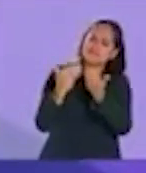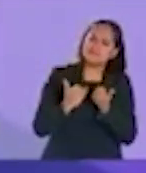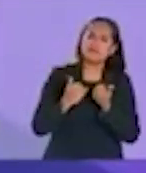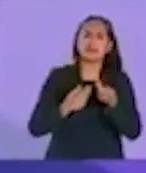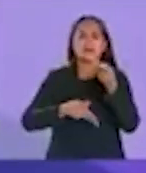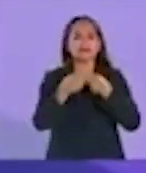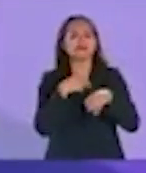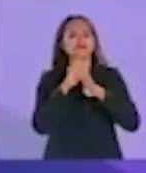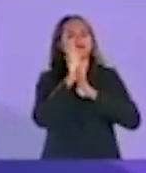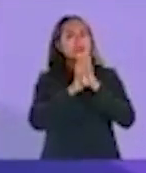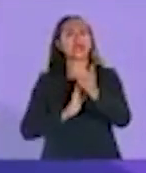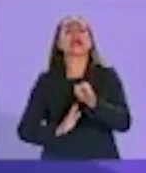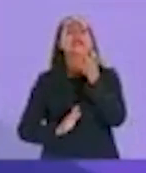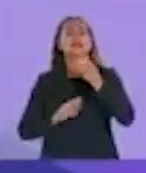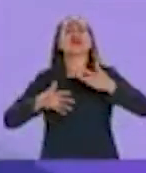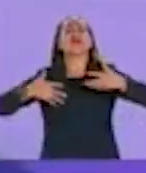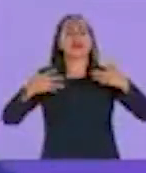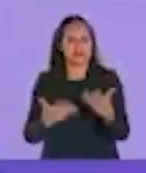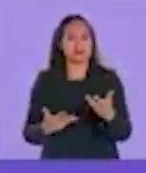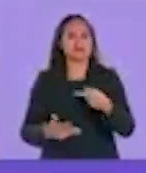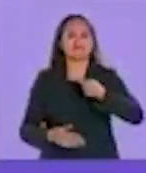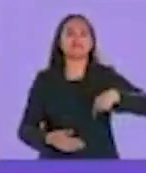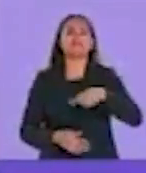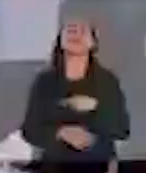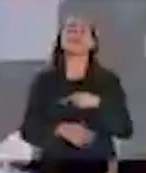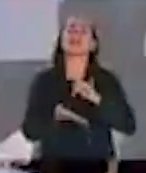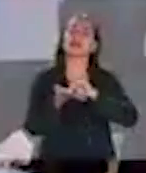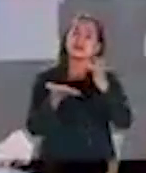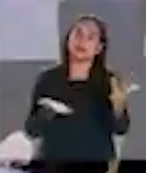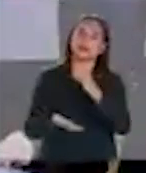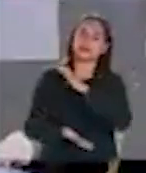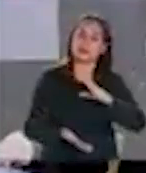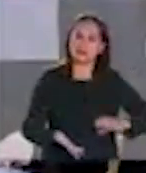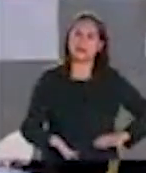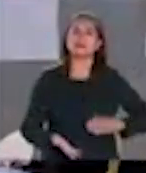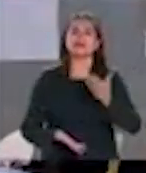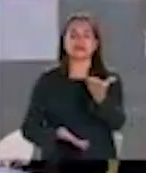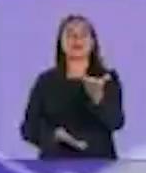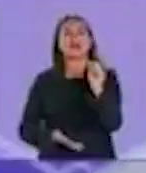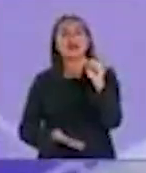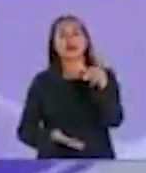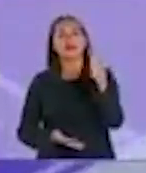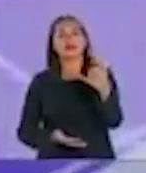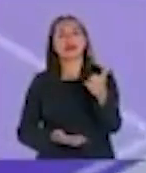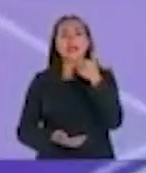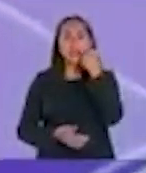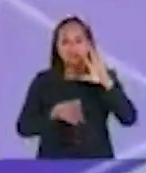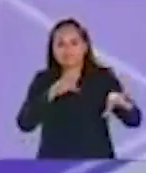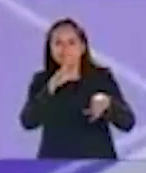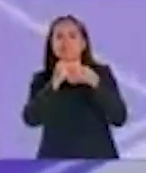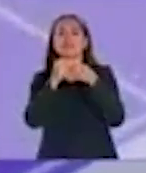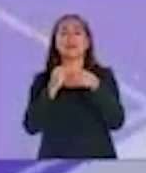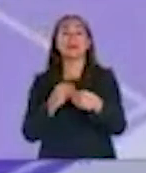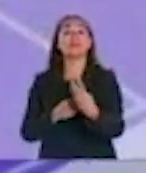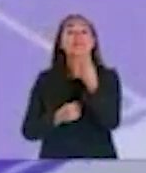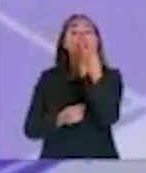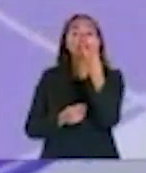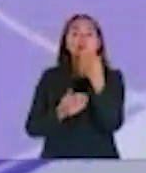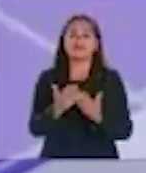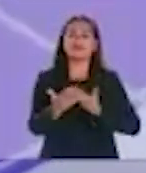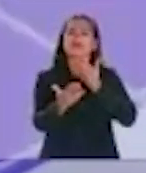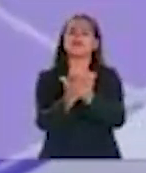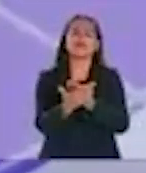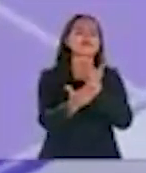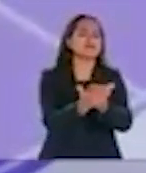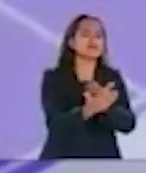movimiento gracias candidato a lópez obrador candidato anaya gracias venecia yo quiero agregar tres propuestas muy concretas la primera